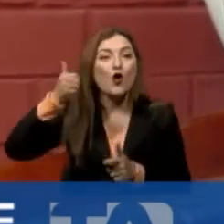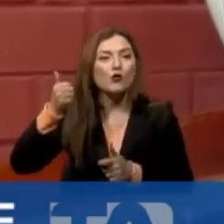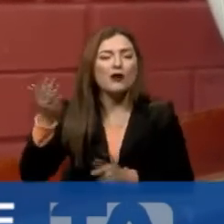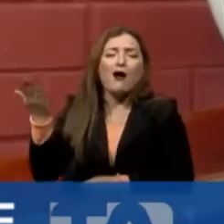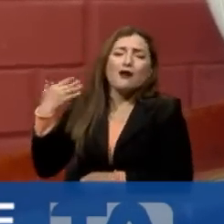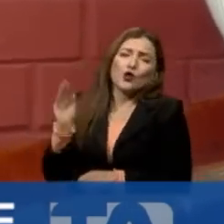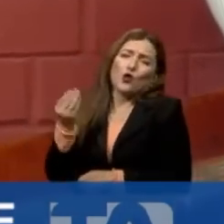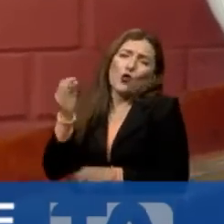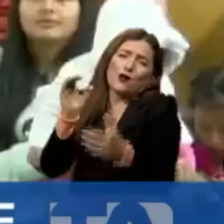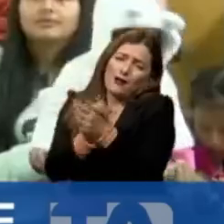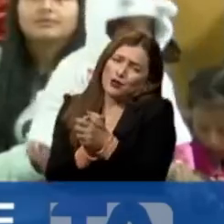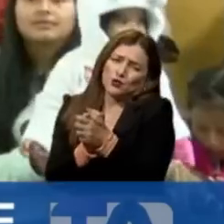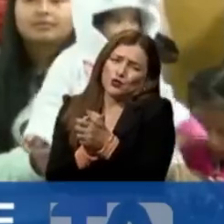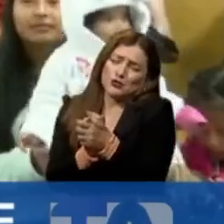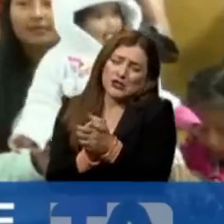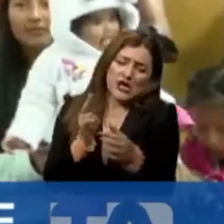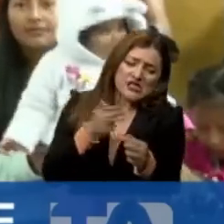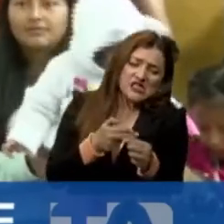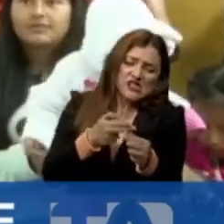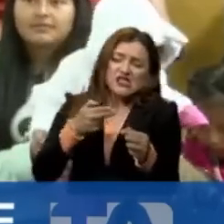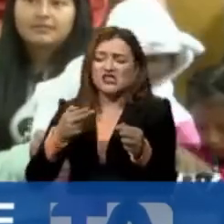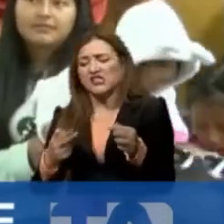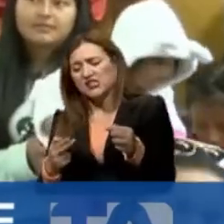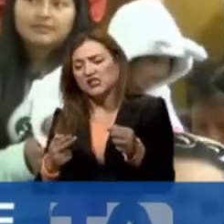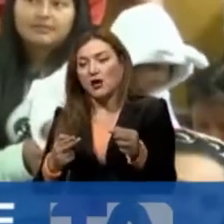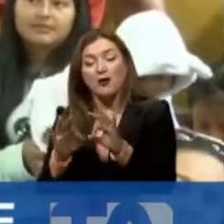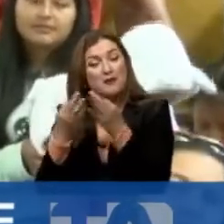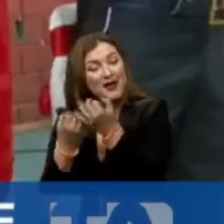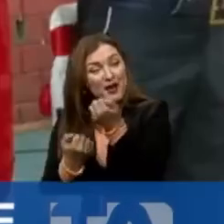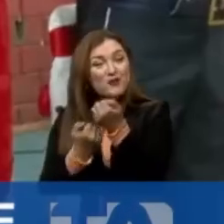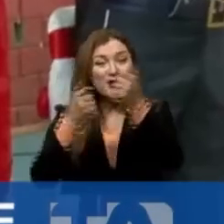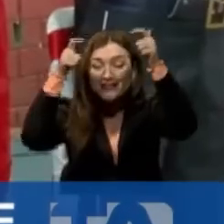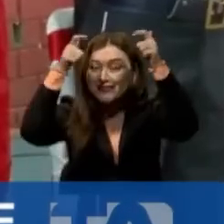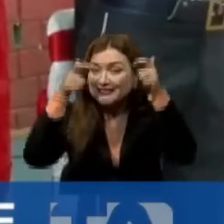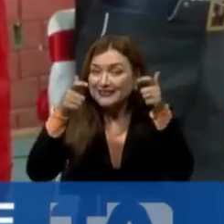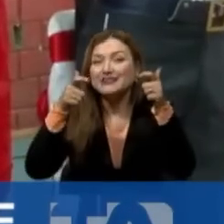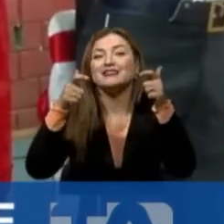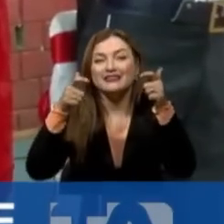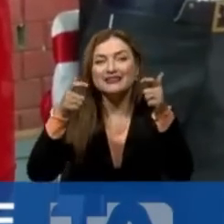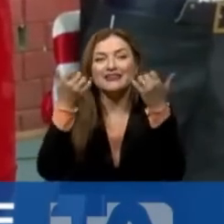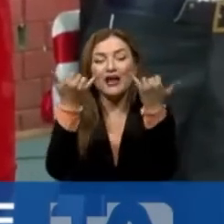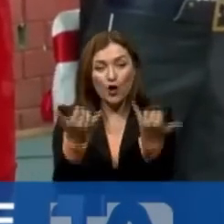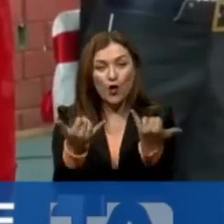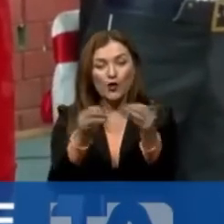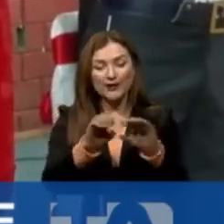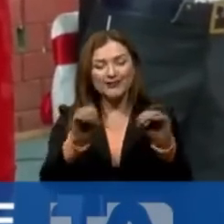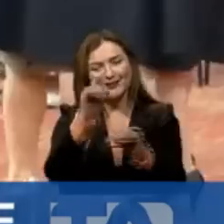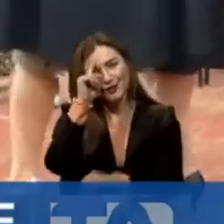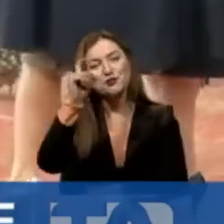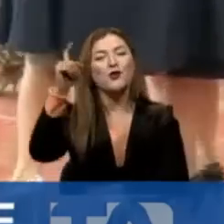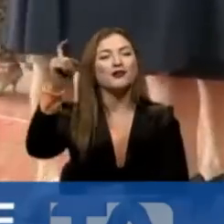joven y tuvo que dejar sus estudios, sin embargo, con el apoyo de su familia terminó su educación, ahora ya tiene otro